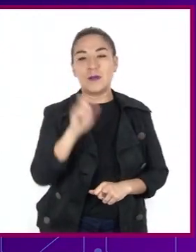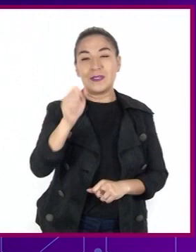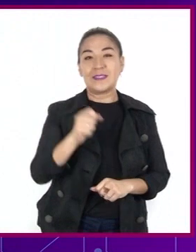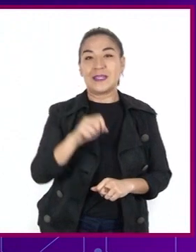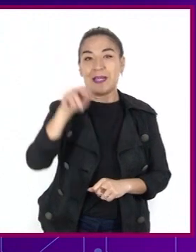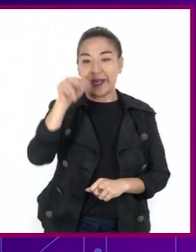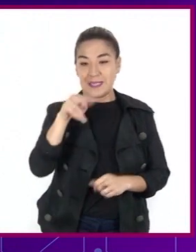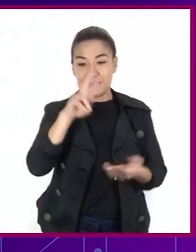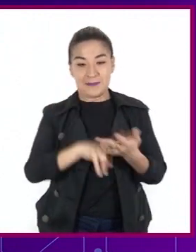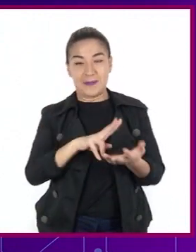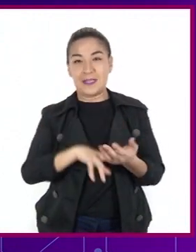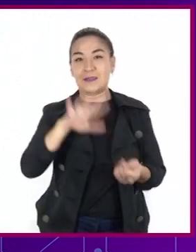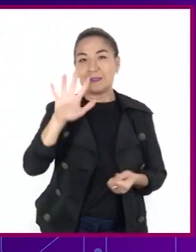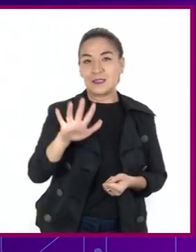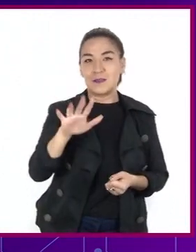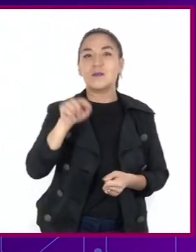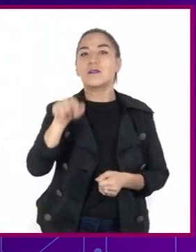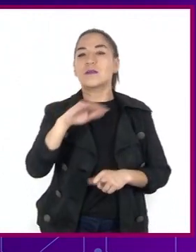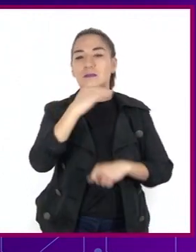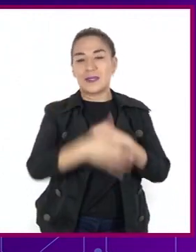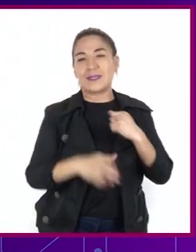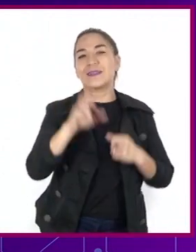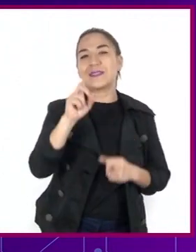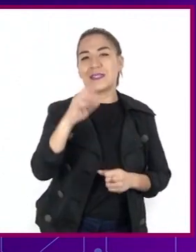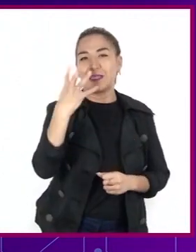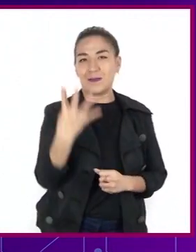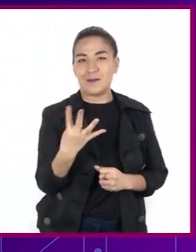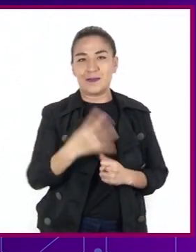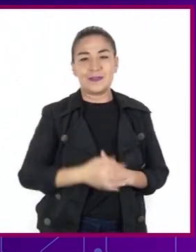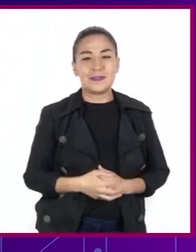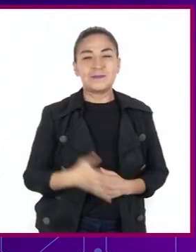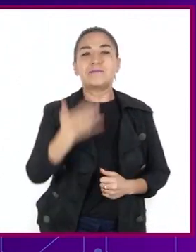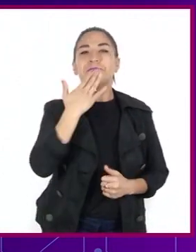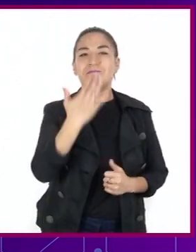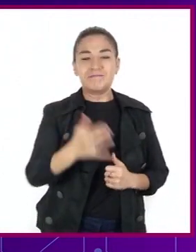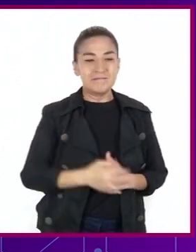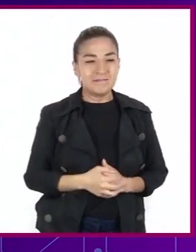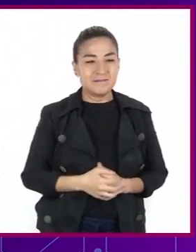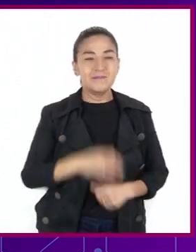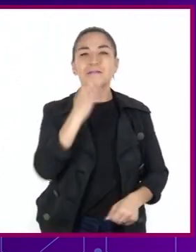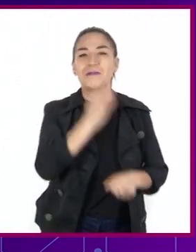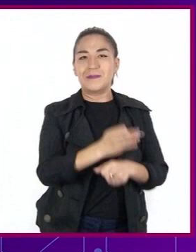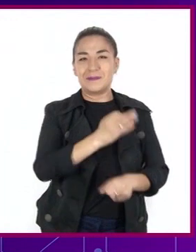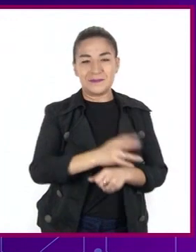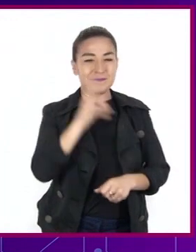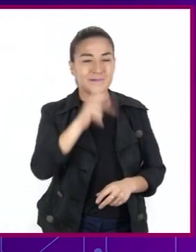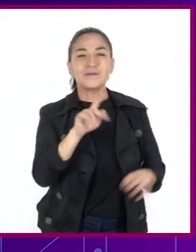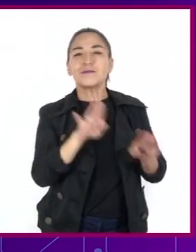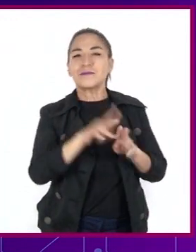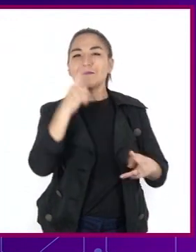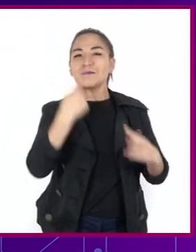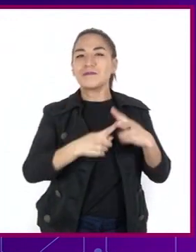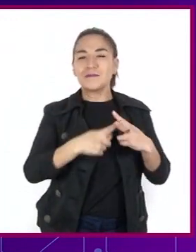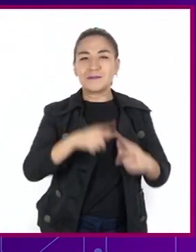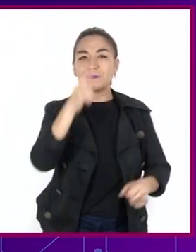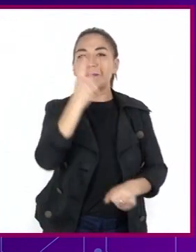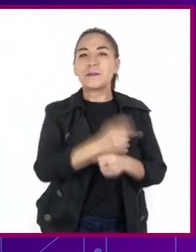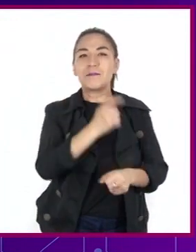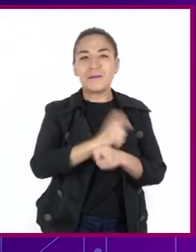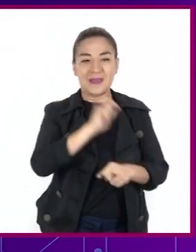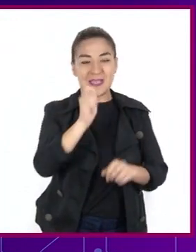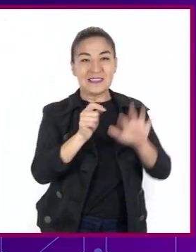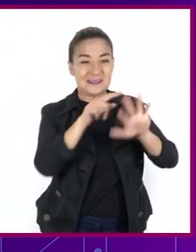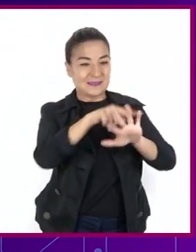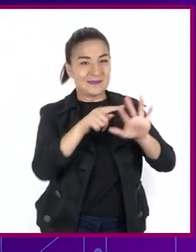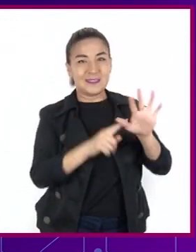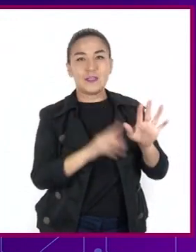n vale 5, el término es 34. Muy bien, ya hemos terminado de calcular los primeros 5 términos